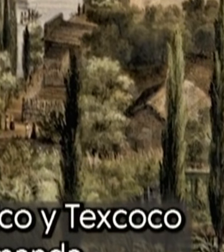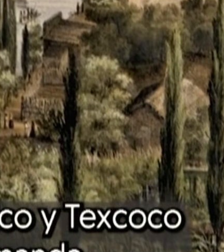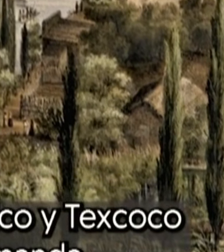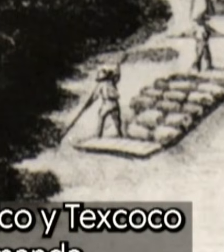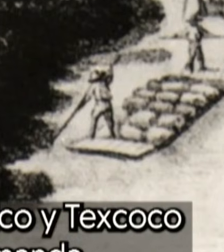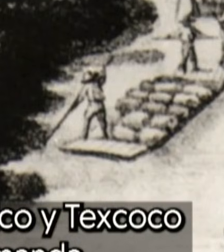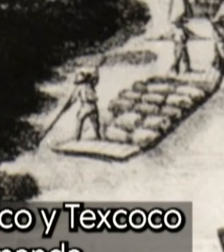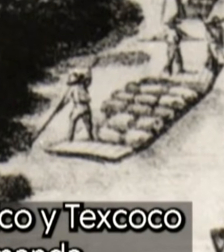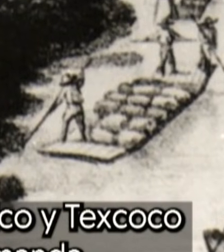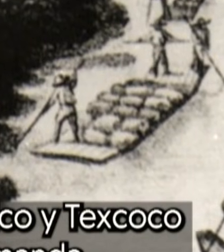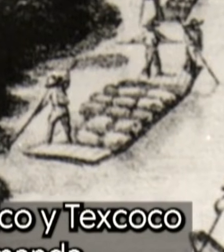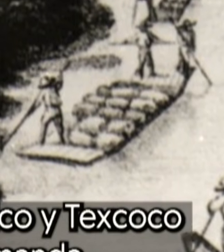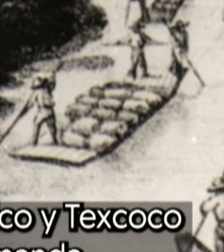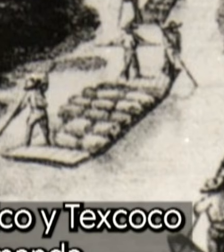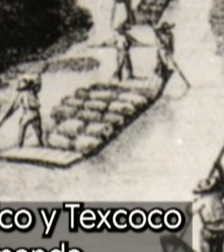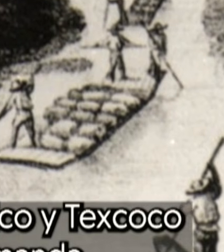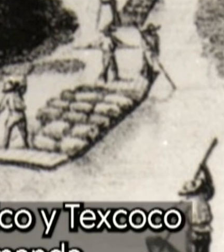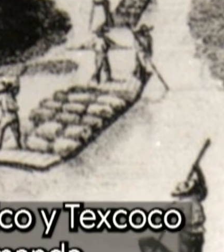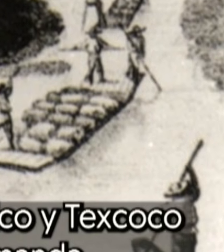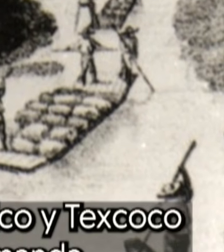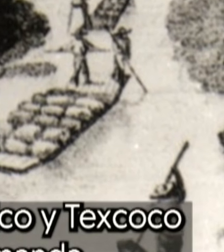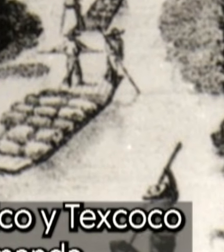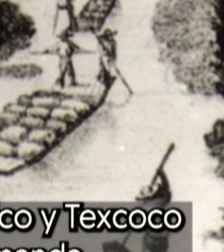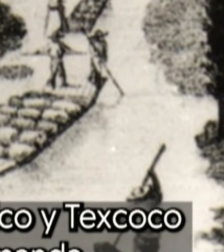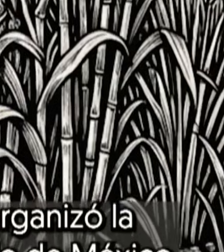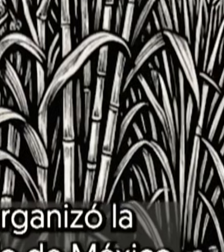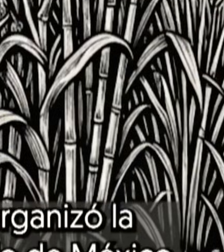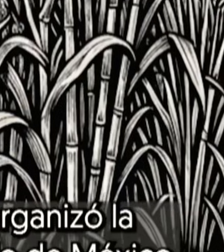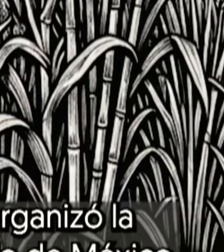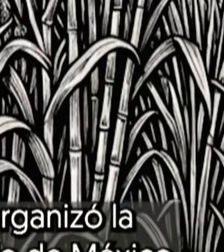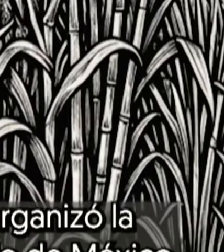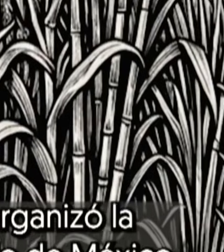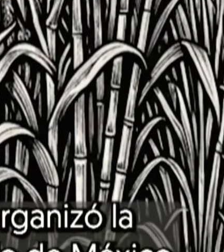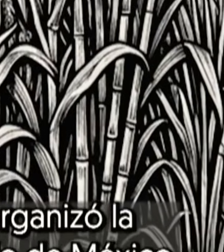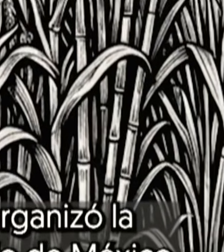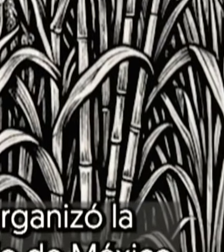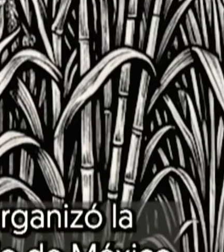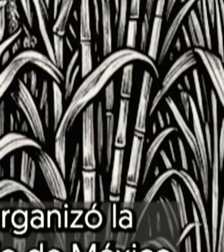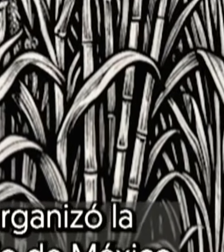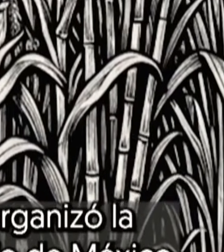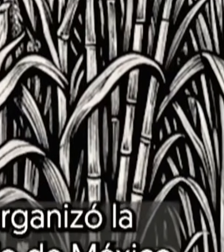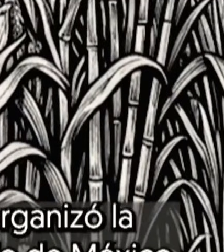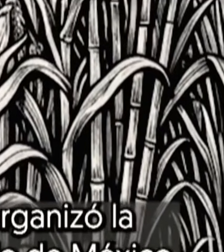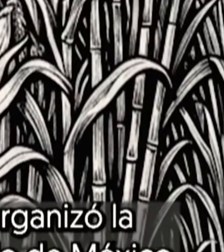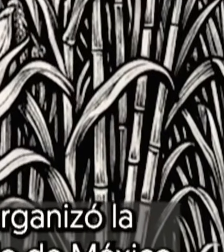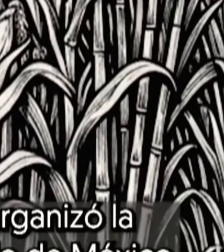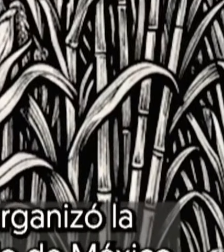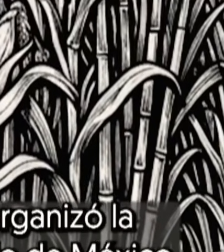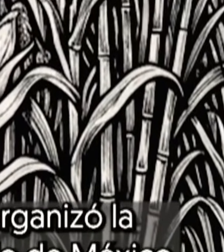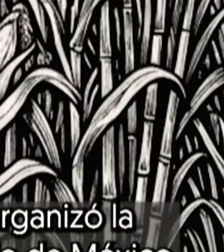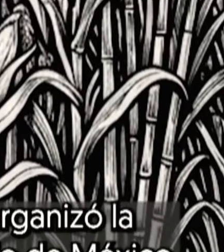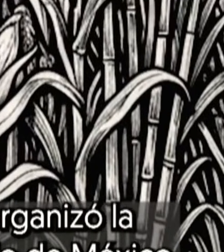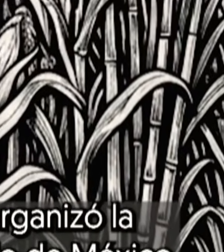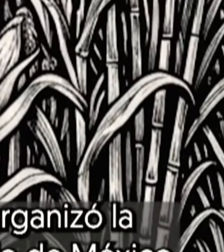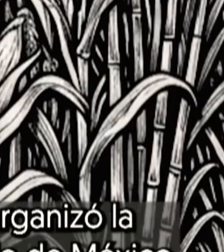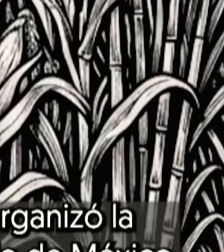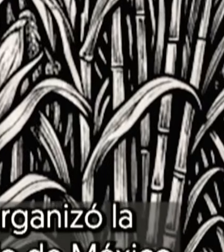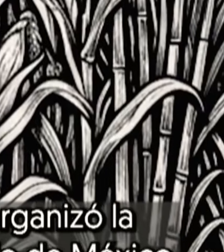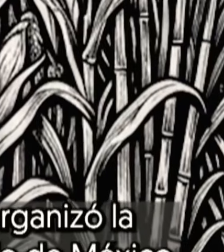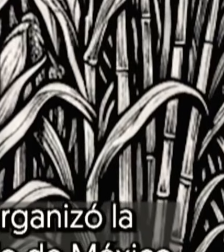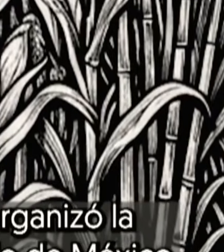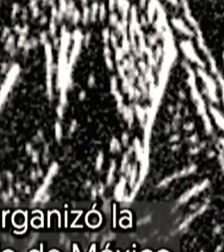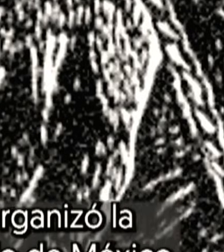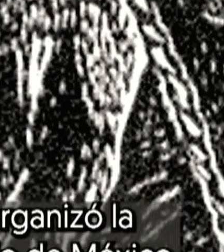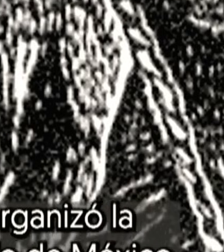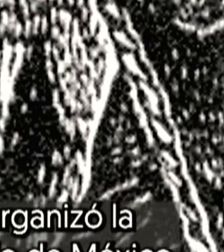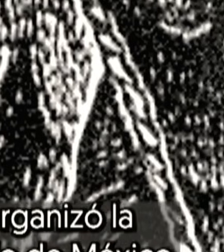y Texcoco volvieron a movilizarse con la misma demanda. Al frente estaba Julio López Chávez, quien organizó la rebelión a la que